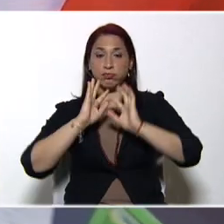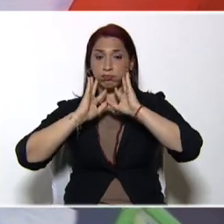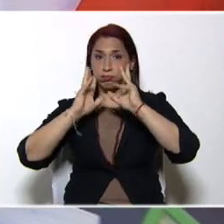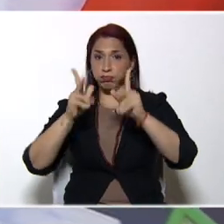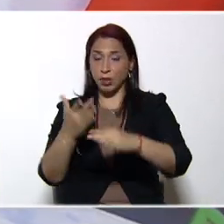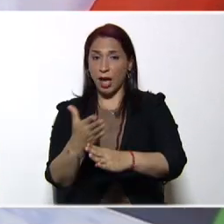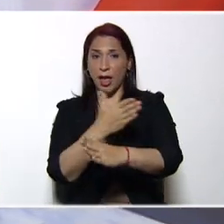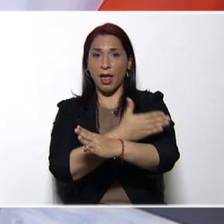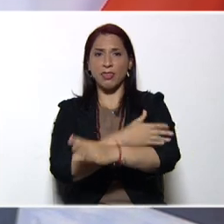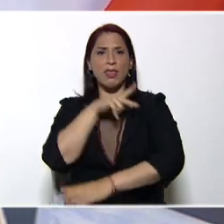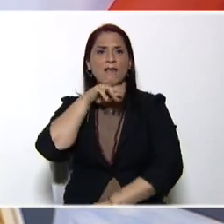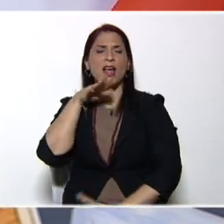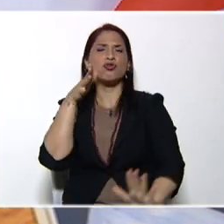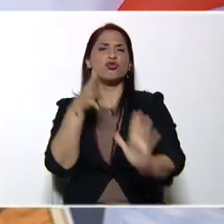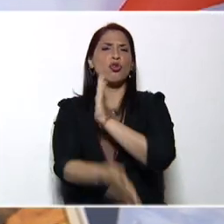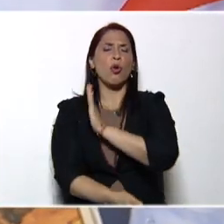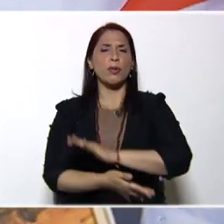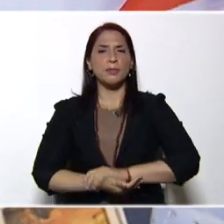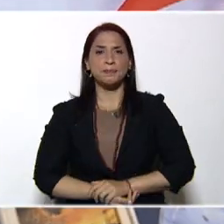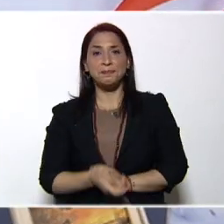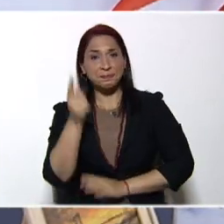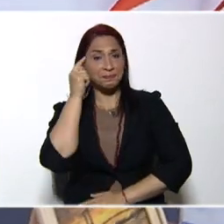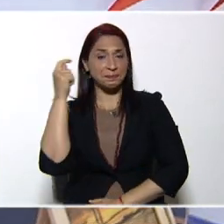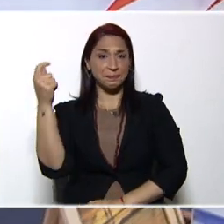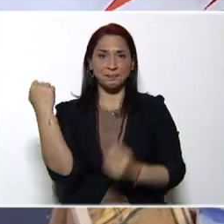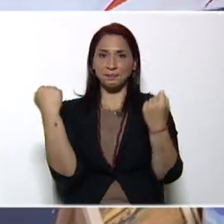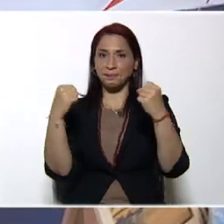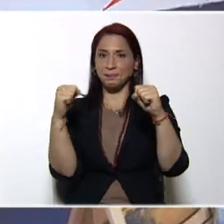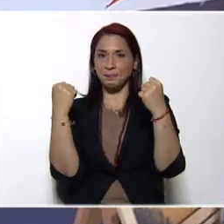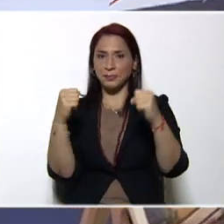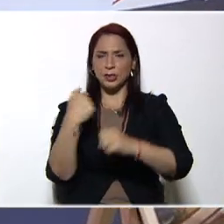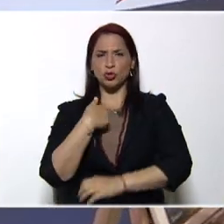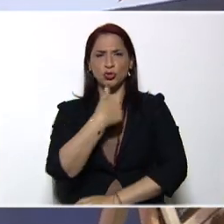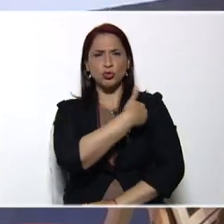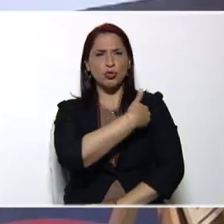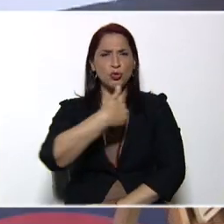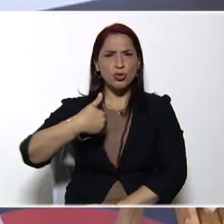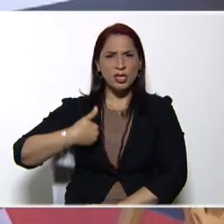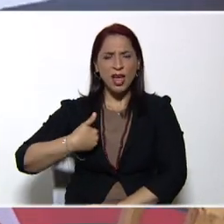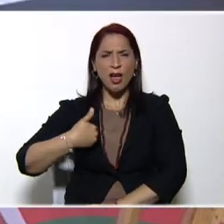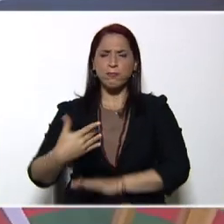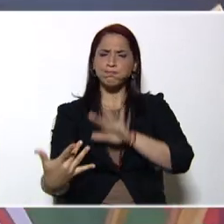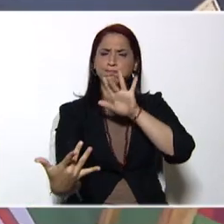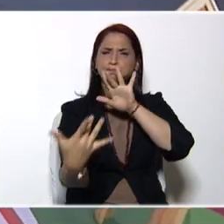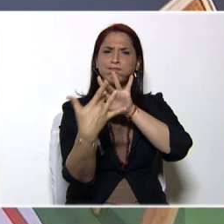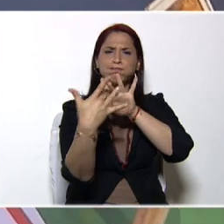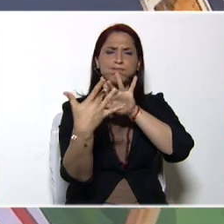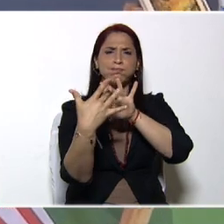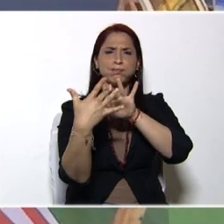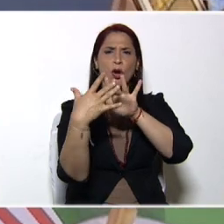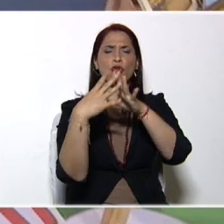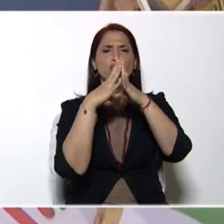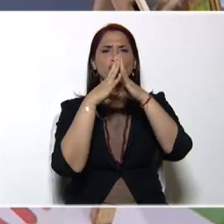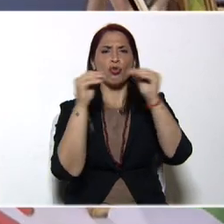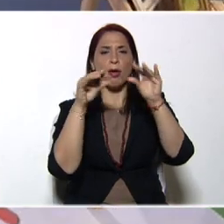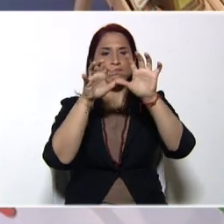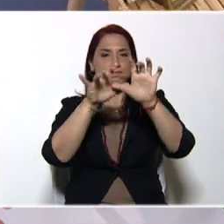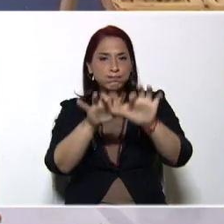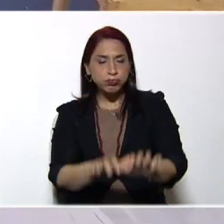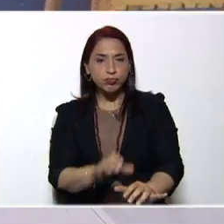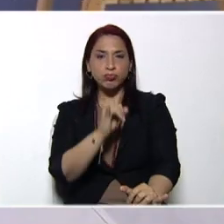de hablar acerca de los referentes teóricos prácticos, yo quiero que ustedes se conecten en todas las plataformas